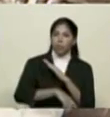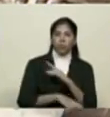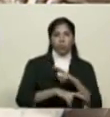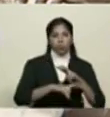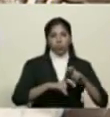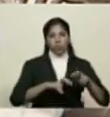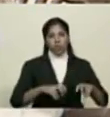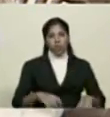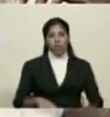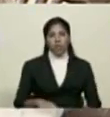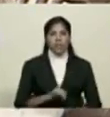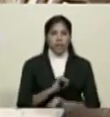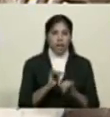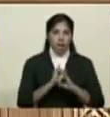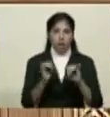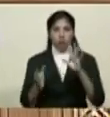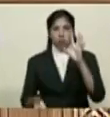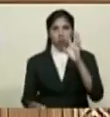Ya para terminar, pues,